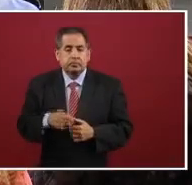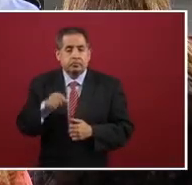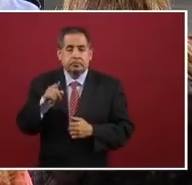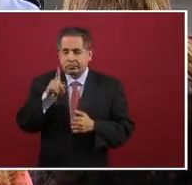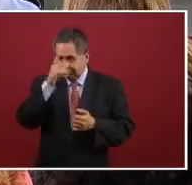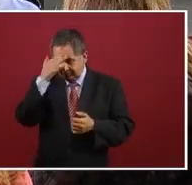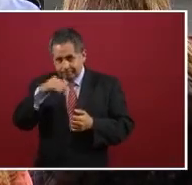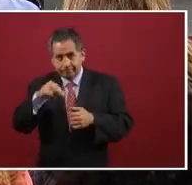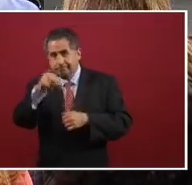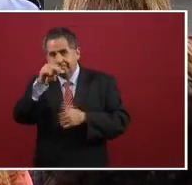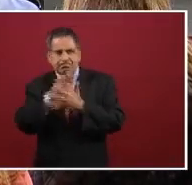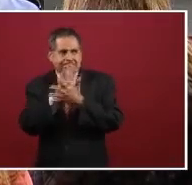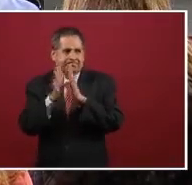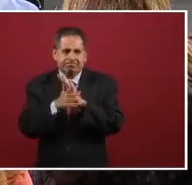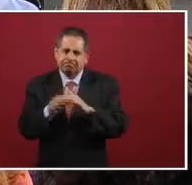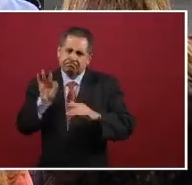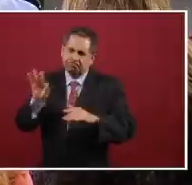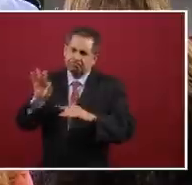bandas.